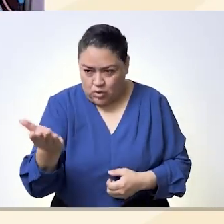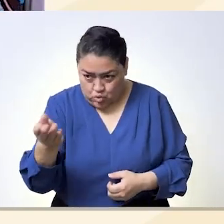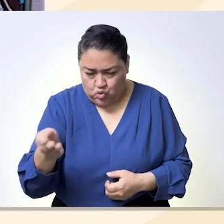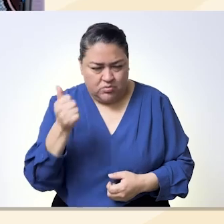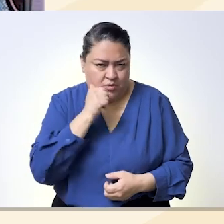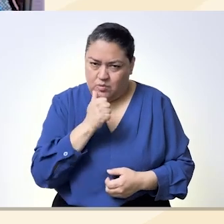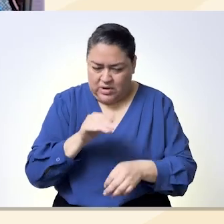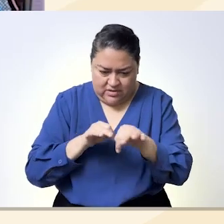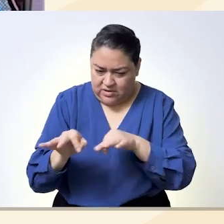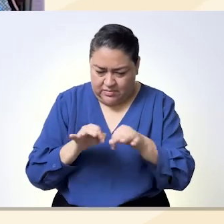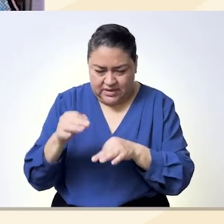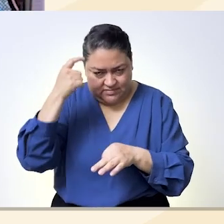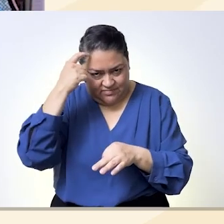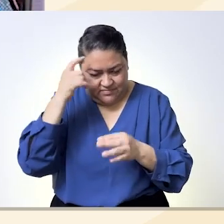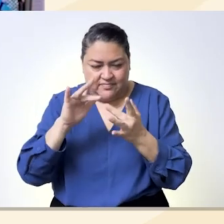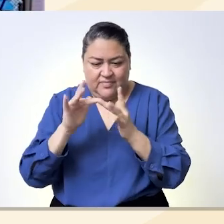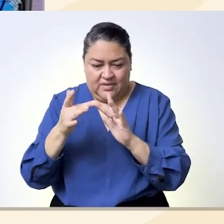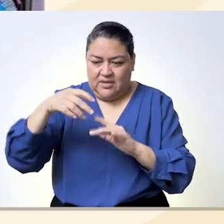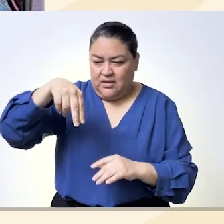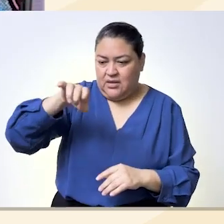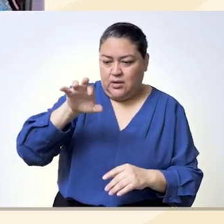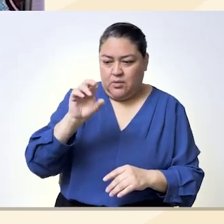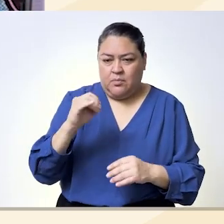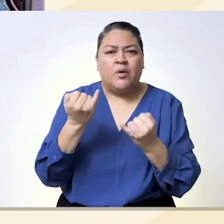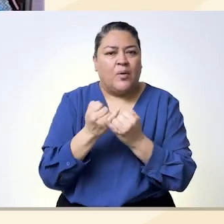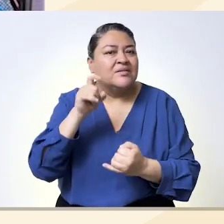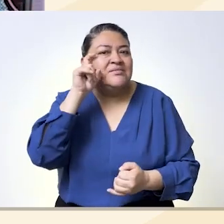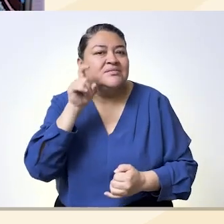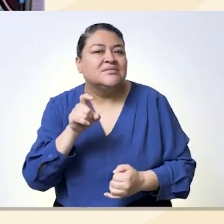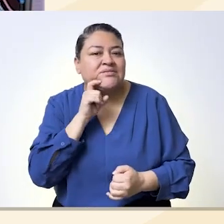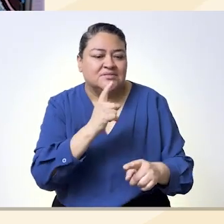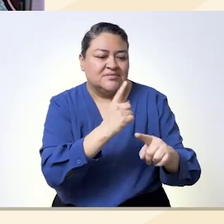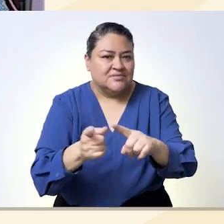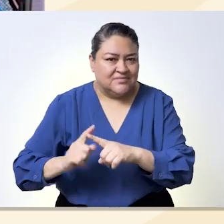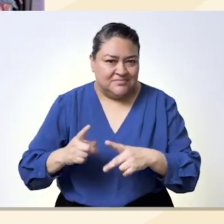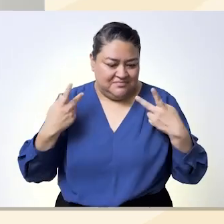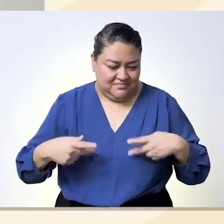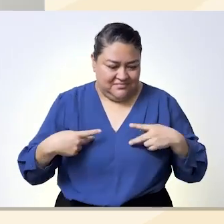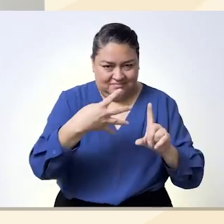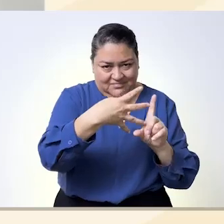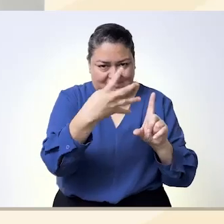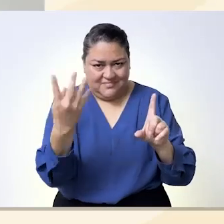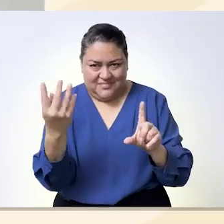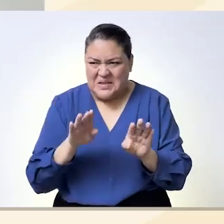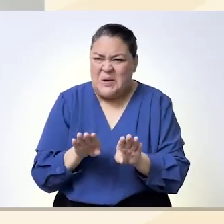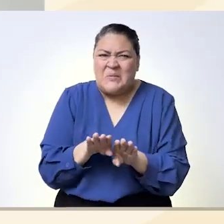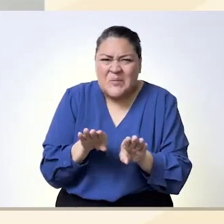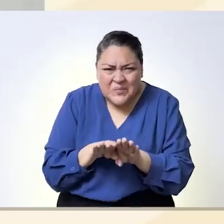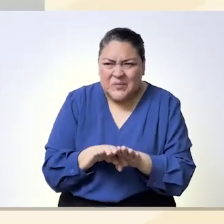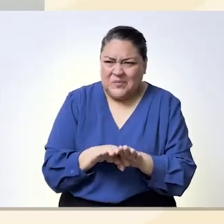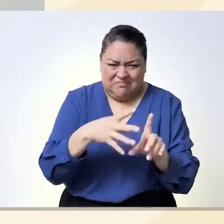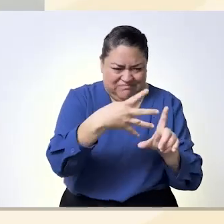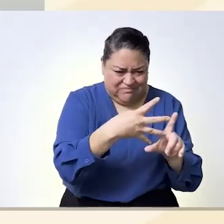Yoa, tú además de trabajar cuestiones de neurodivergencia, también lo vinculas con las sexodivergencias, ¿no? ¿Cómo es este cruce